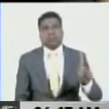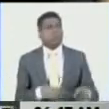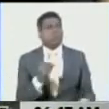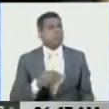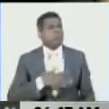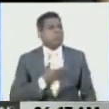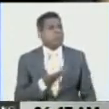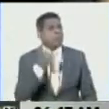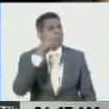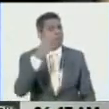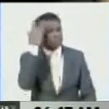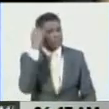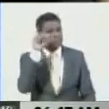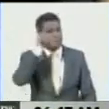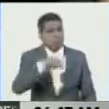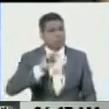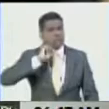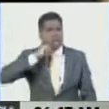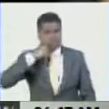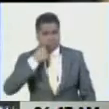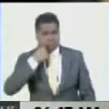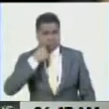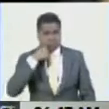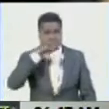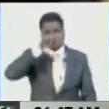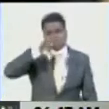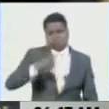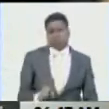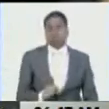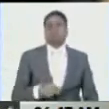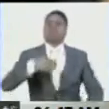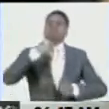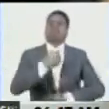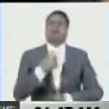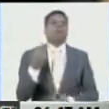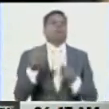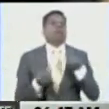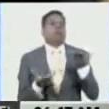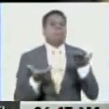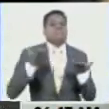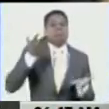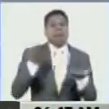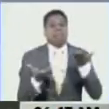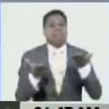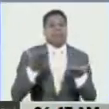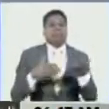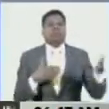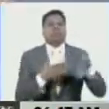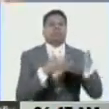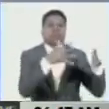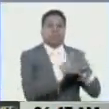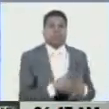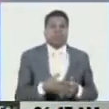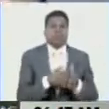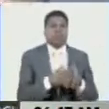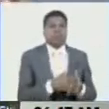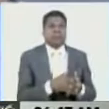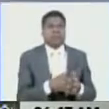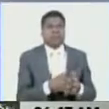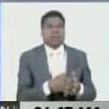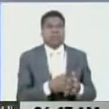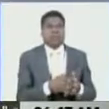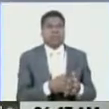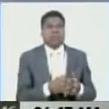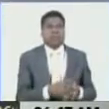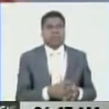mundo actual sin Rusia asumiendo postura de contrapeso al imperialismo. Irán, en el Medio Oriente